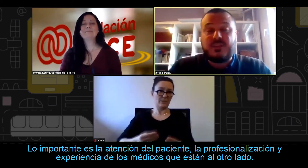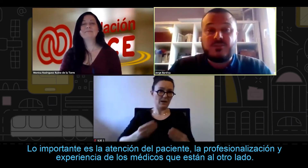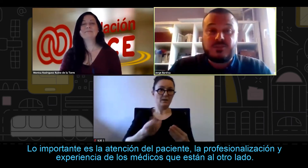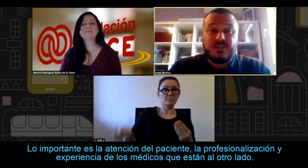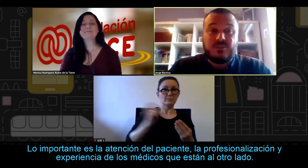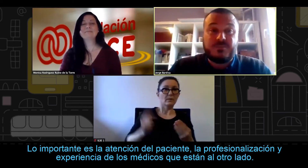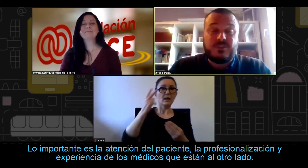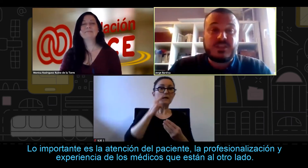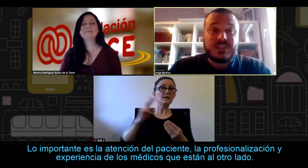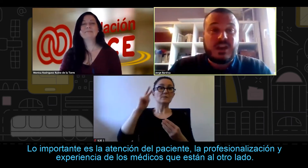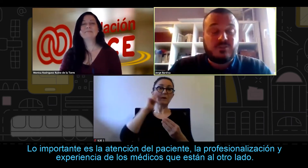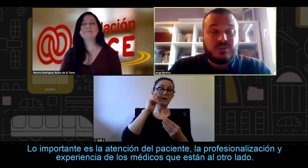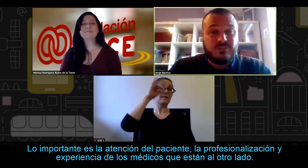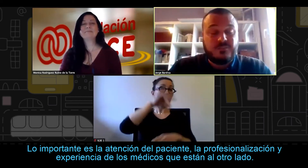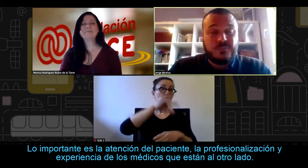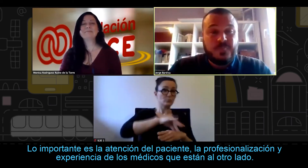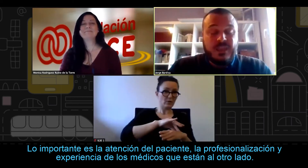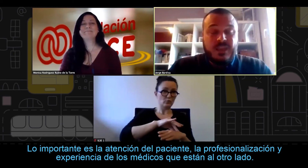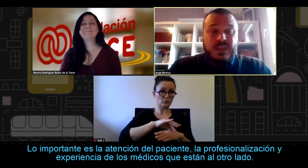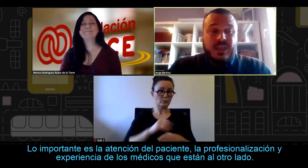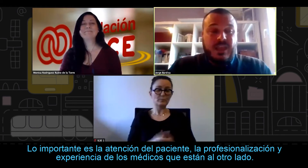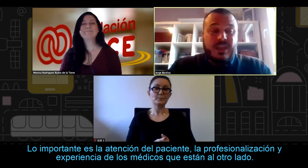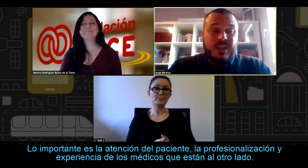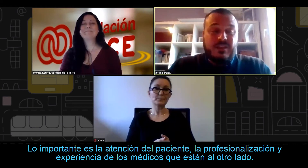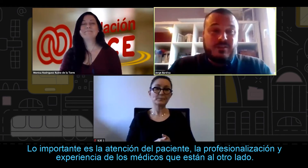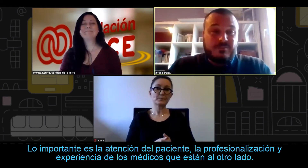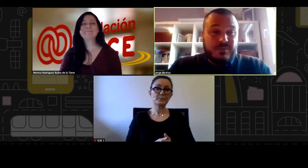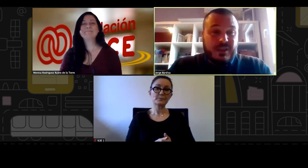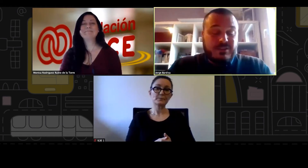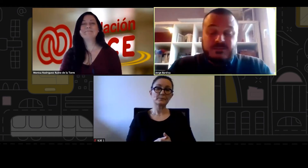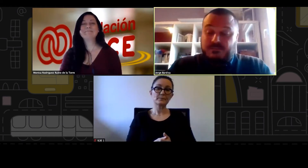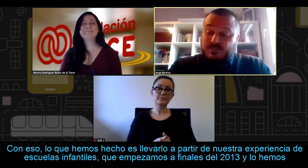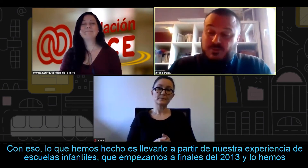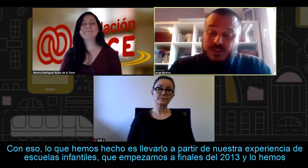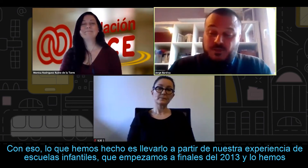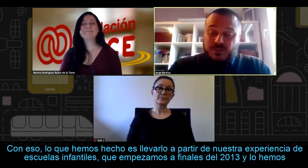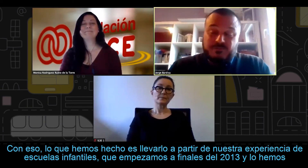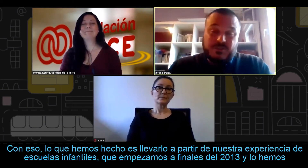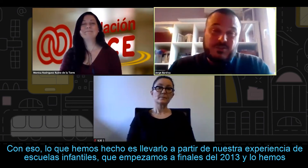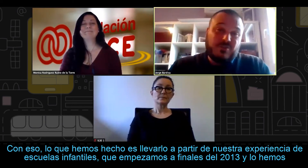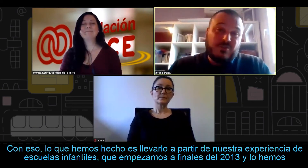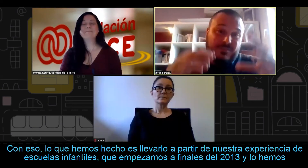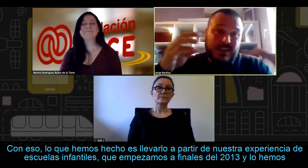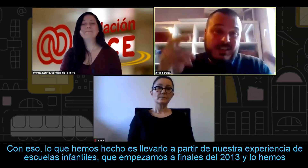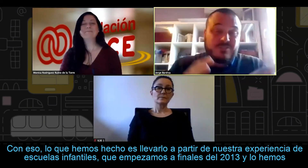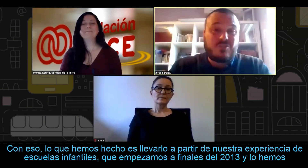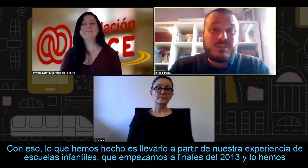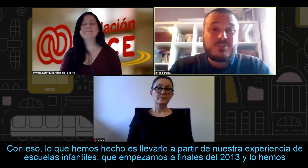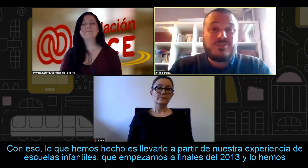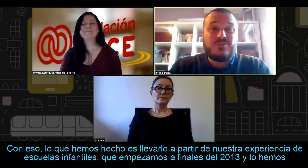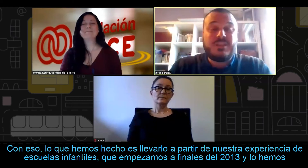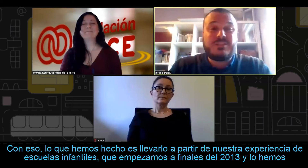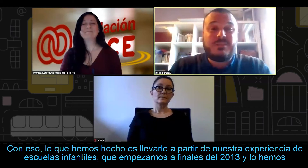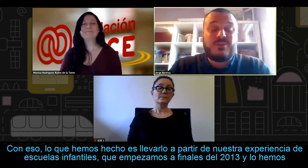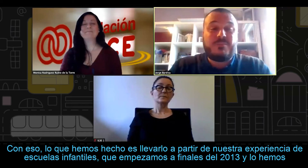de los médicos que están al otro lado, ¿no? Sobre todo, Con eso, al final, nosotros lo que hemos